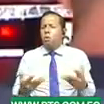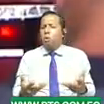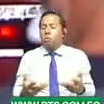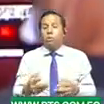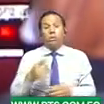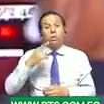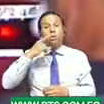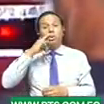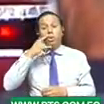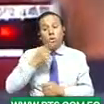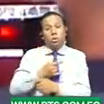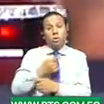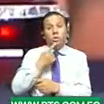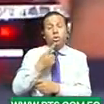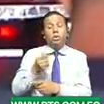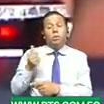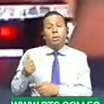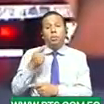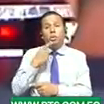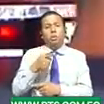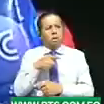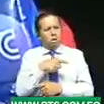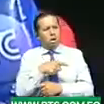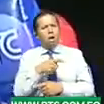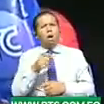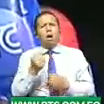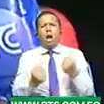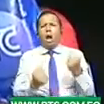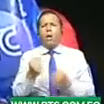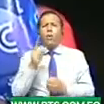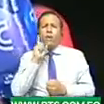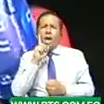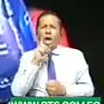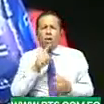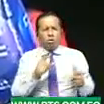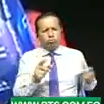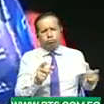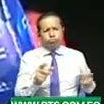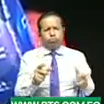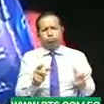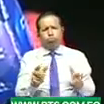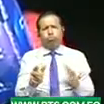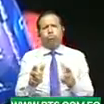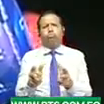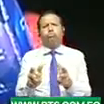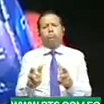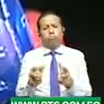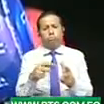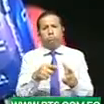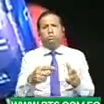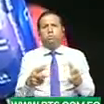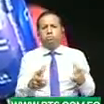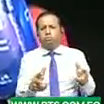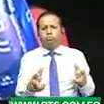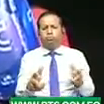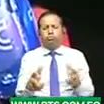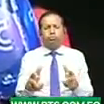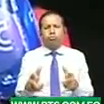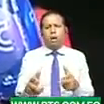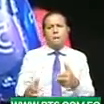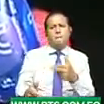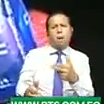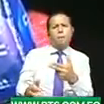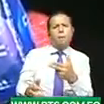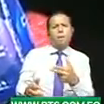refieren que puede un vehículo de color negro tipo camioneta que se le viene se había aproximado por el costado izquierdo y habían procedido a realizar